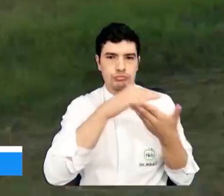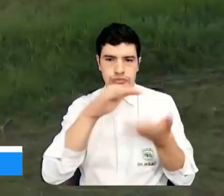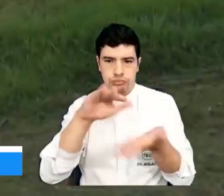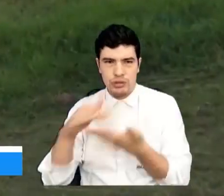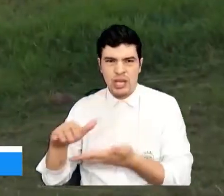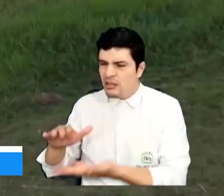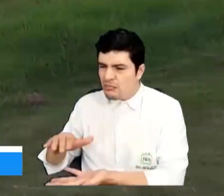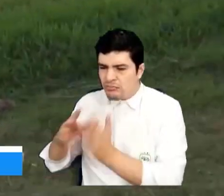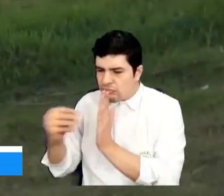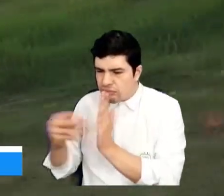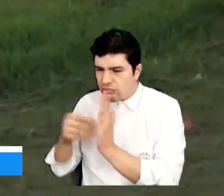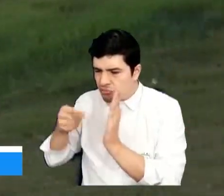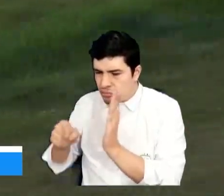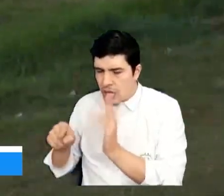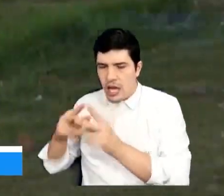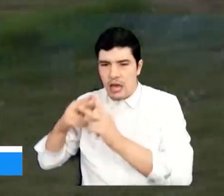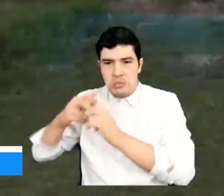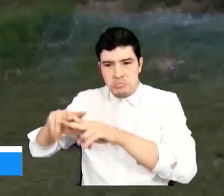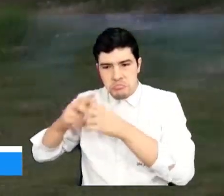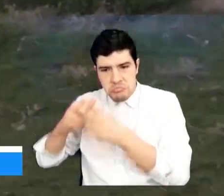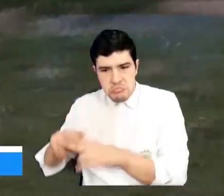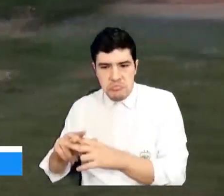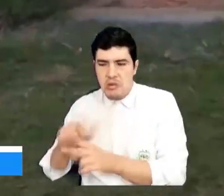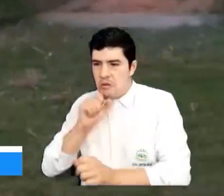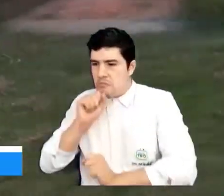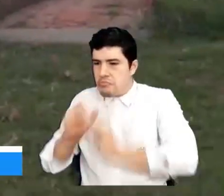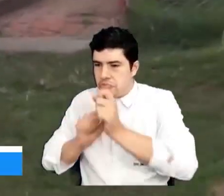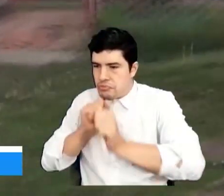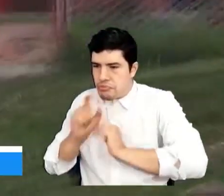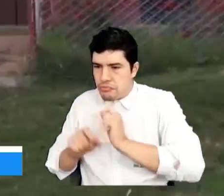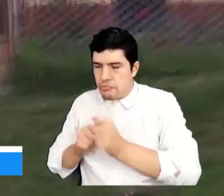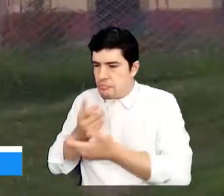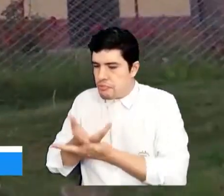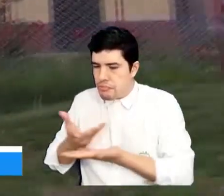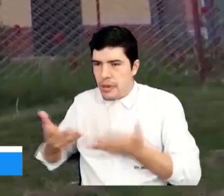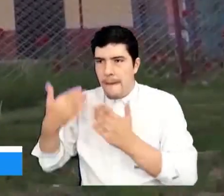tecnología, mientras el resto debe recurrir a las prácticas antiguas de educación.